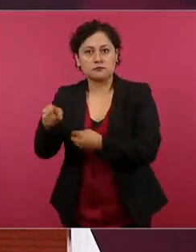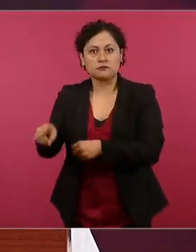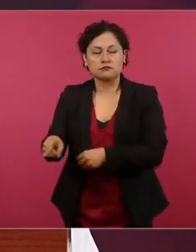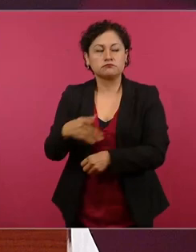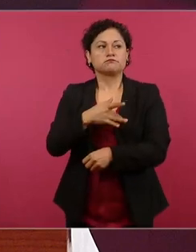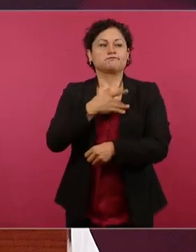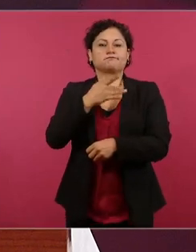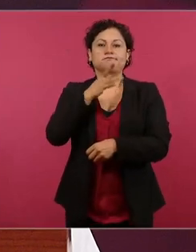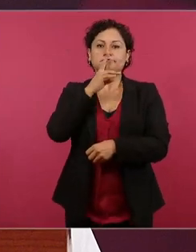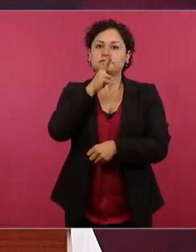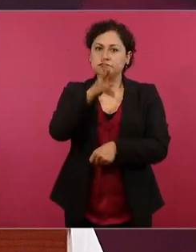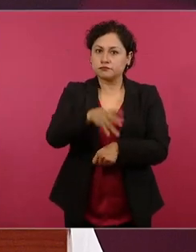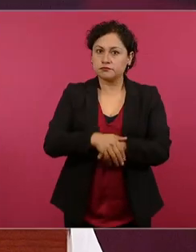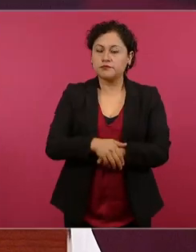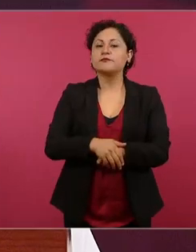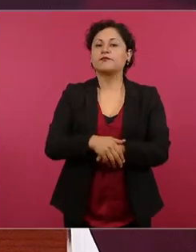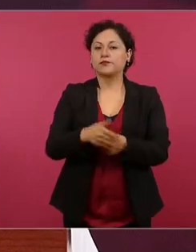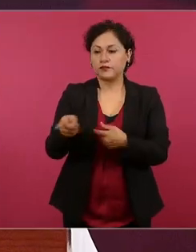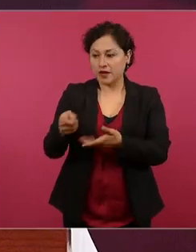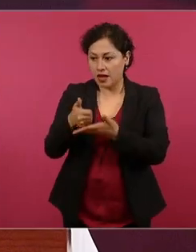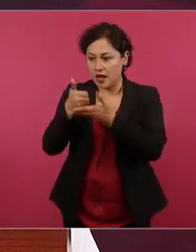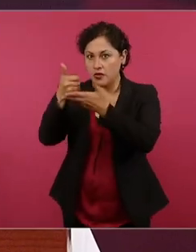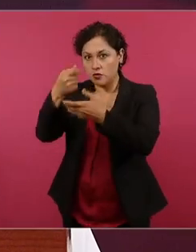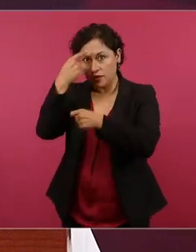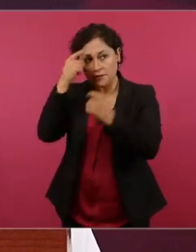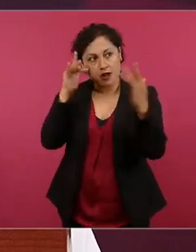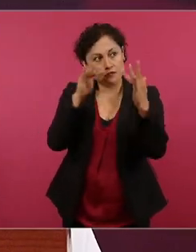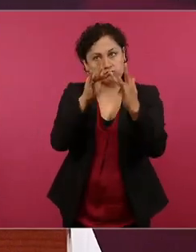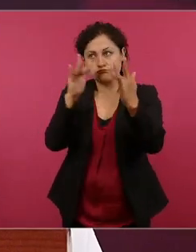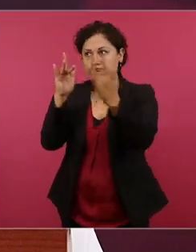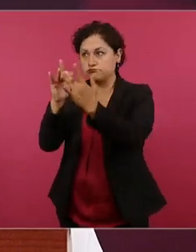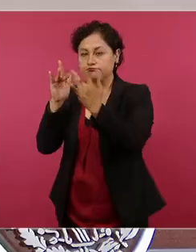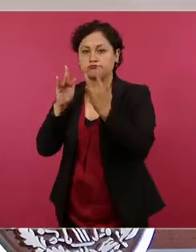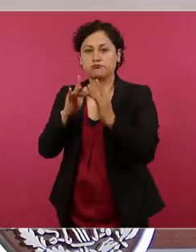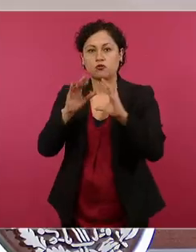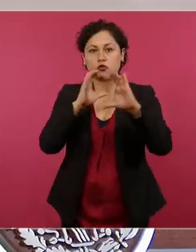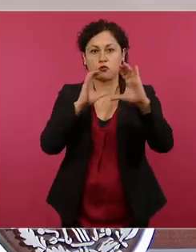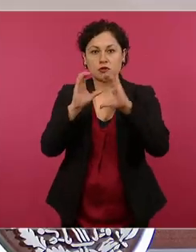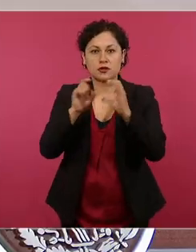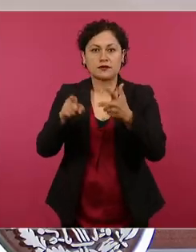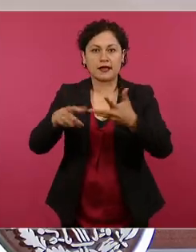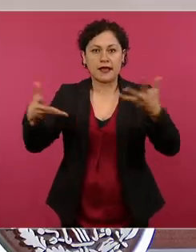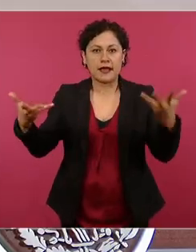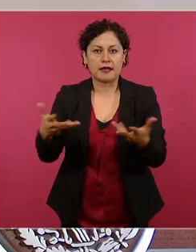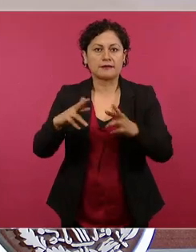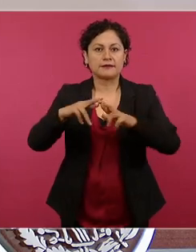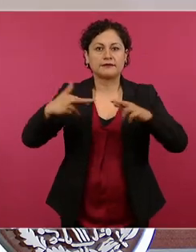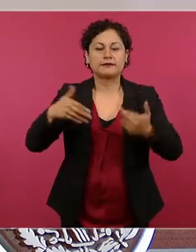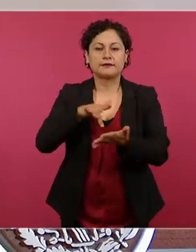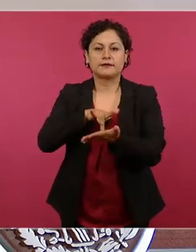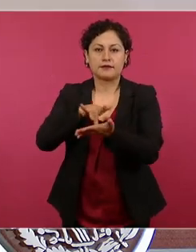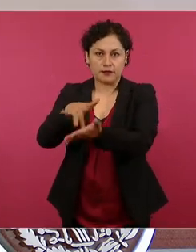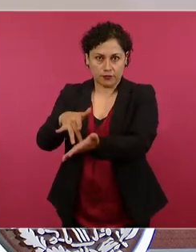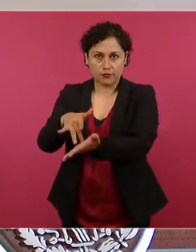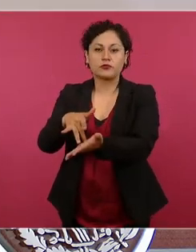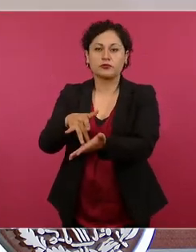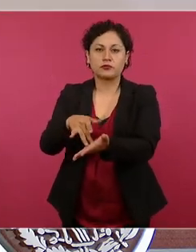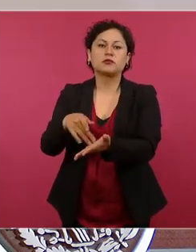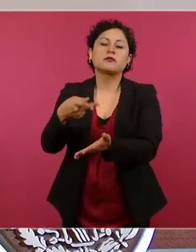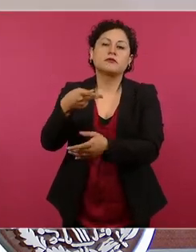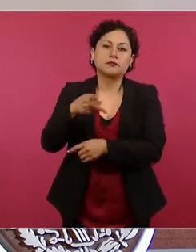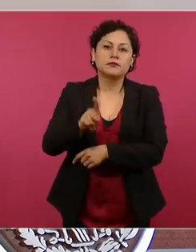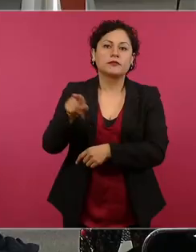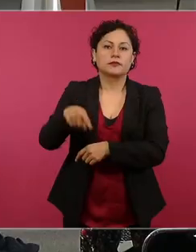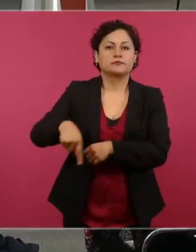facilitándoles la comunicación con ellas y con sus redes de apoyo. Estas tareas han incidido en su estado emocional